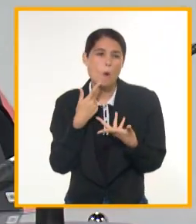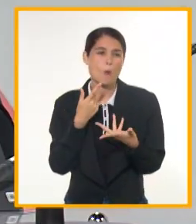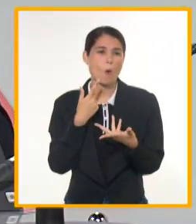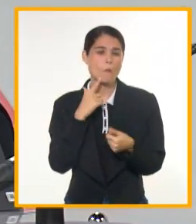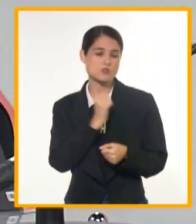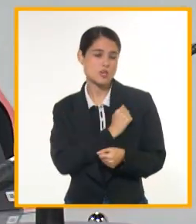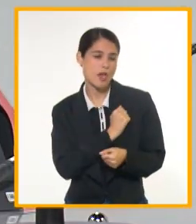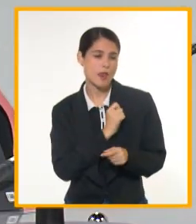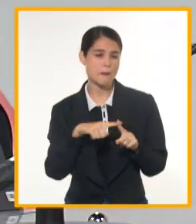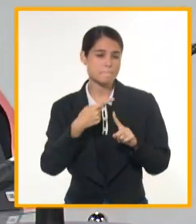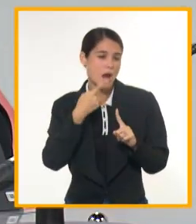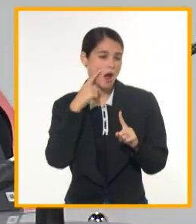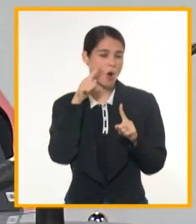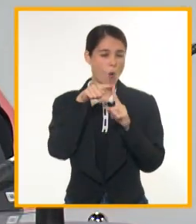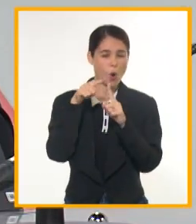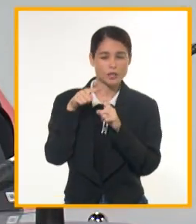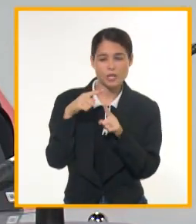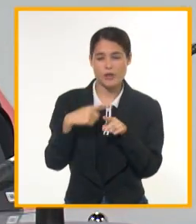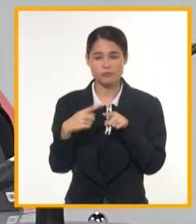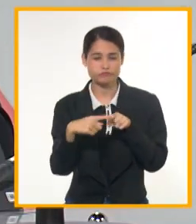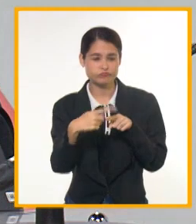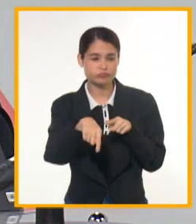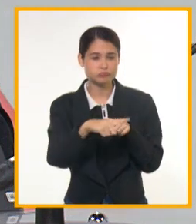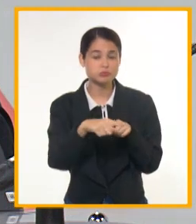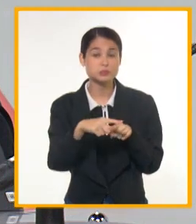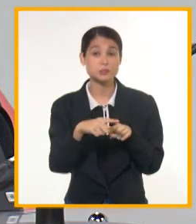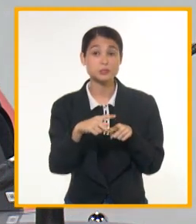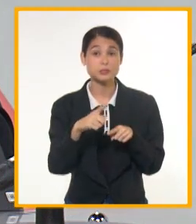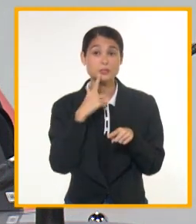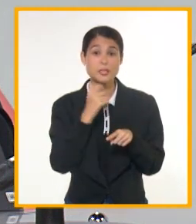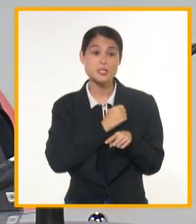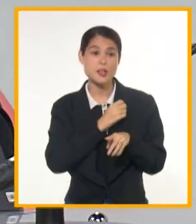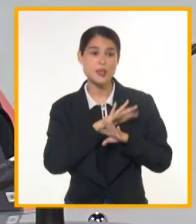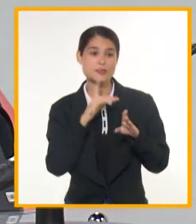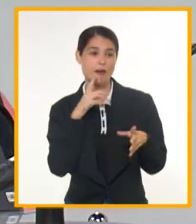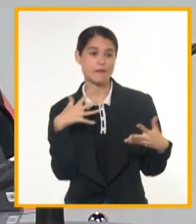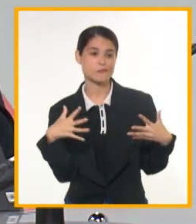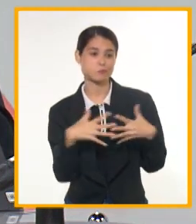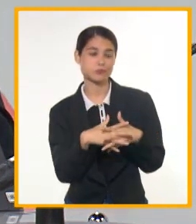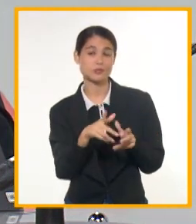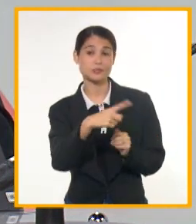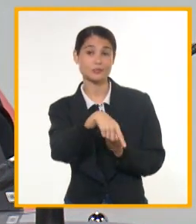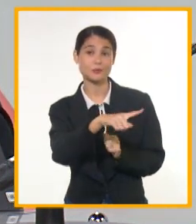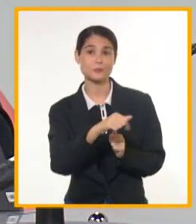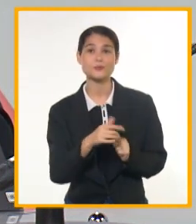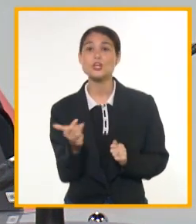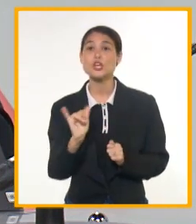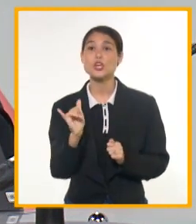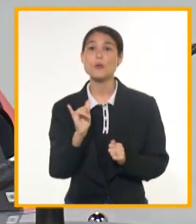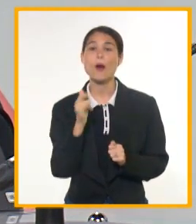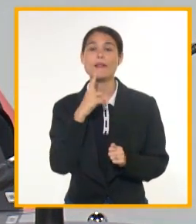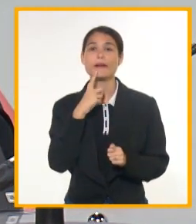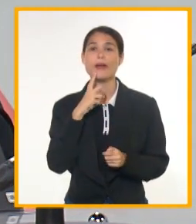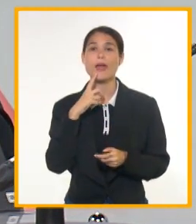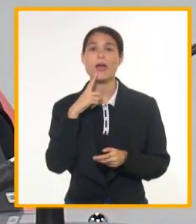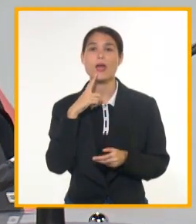pero como mediador, pero también hemos tenido en los últimos días, bueno, el recorrido del secretario de Estado